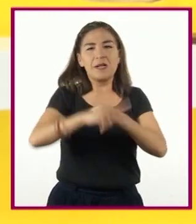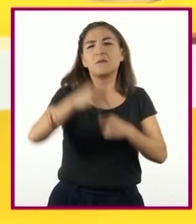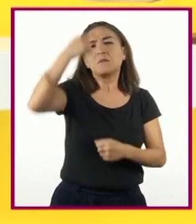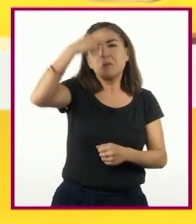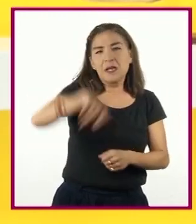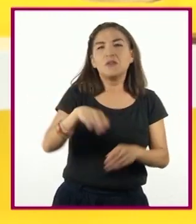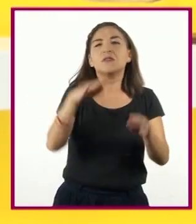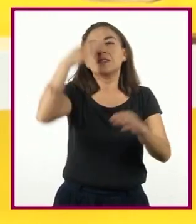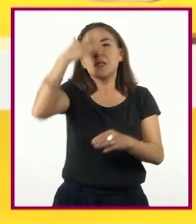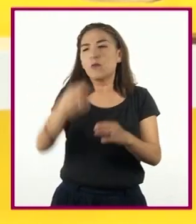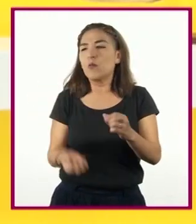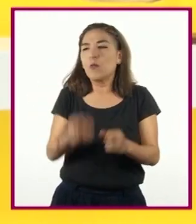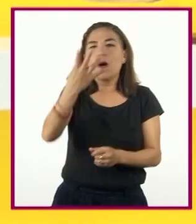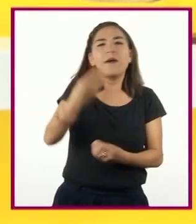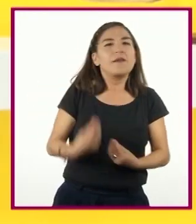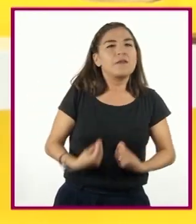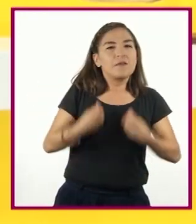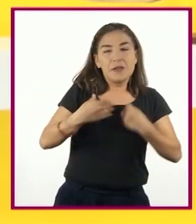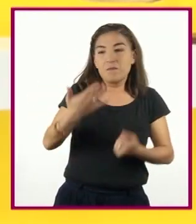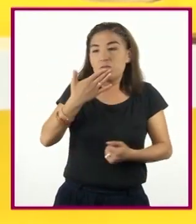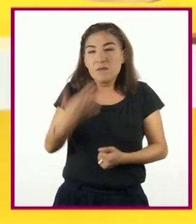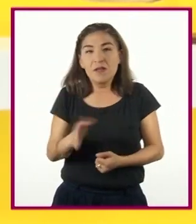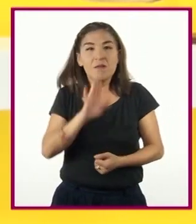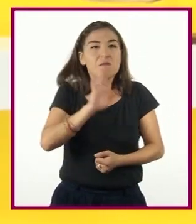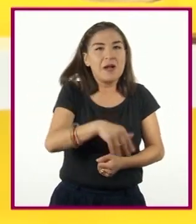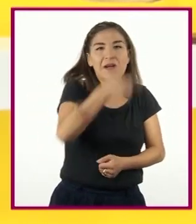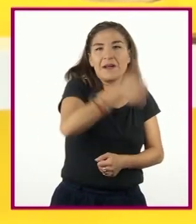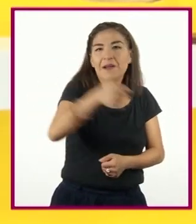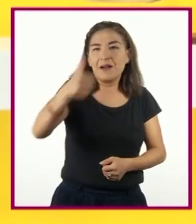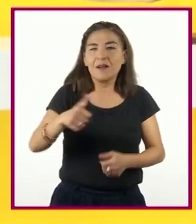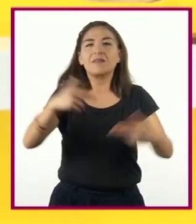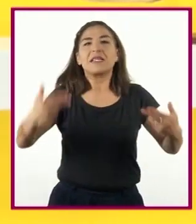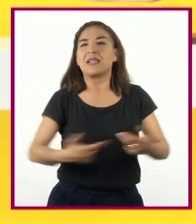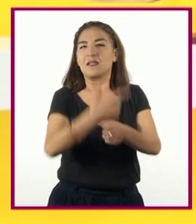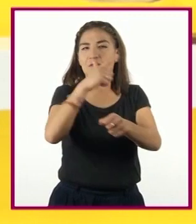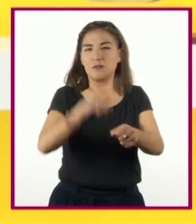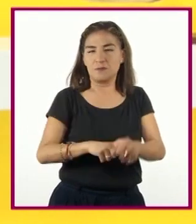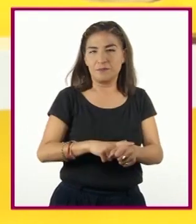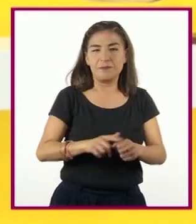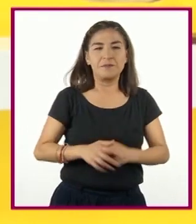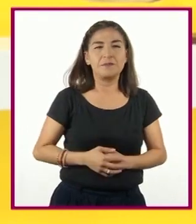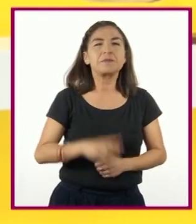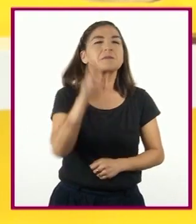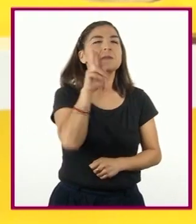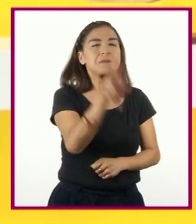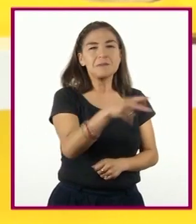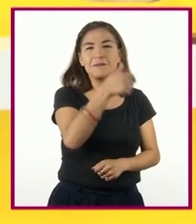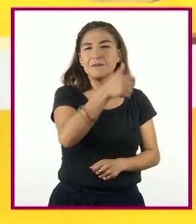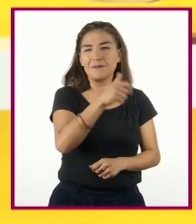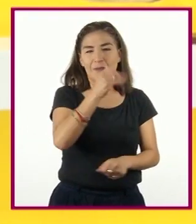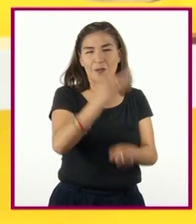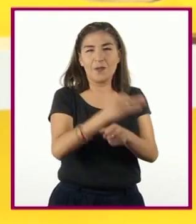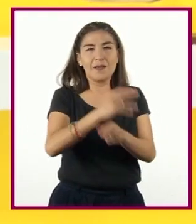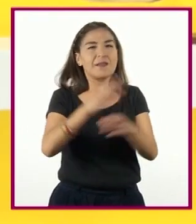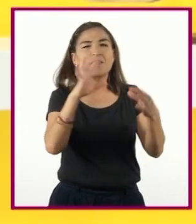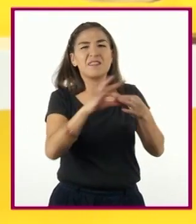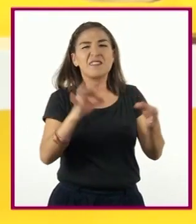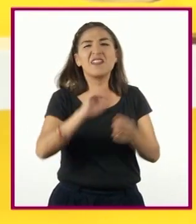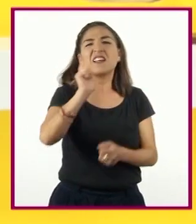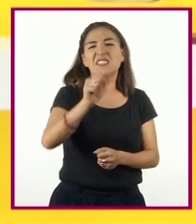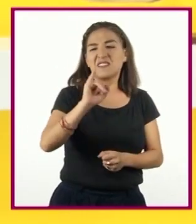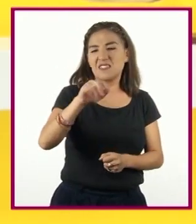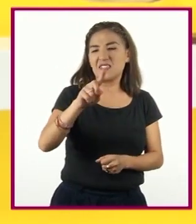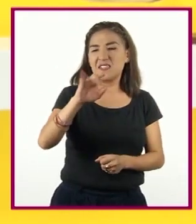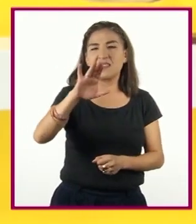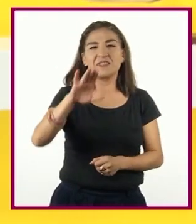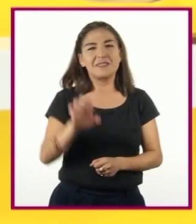las condiciones de vida que se tienen en cada nación. Acompáñenos a ver y escuchar qué es el Índice de